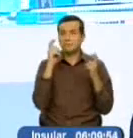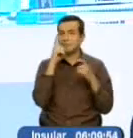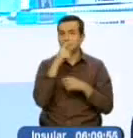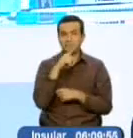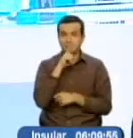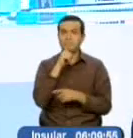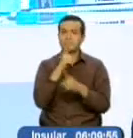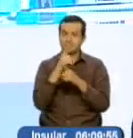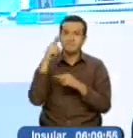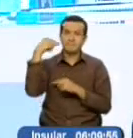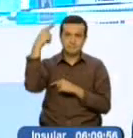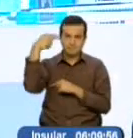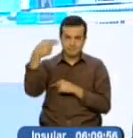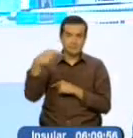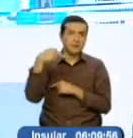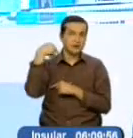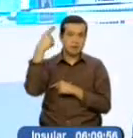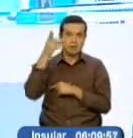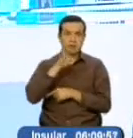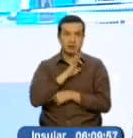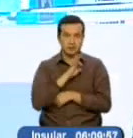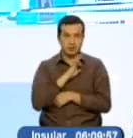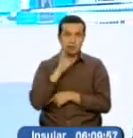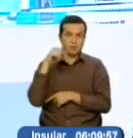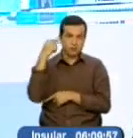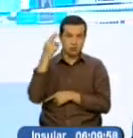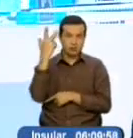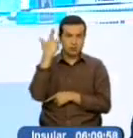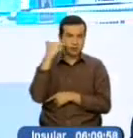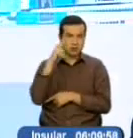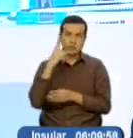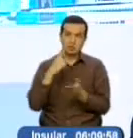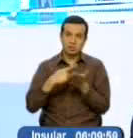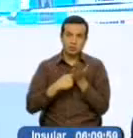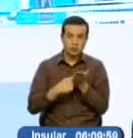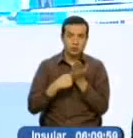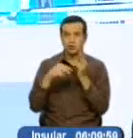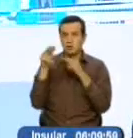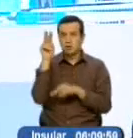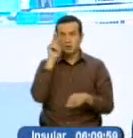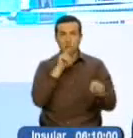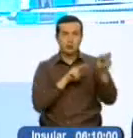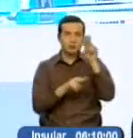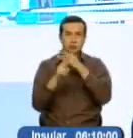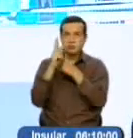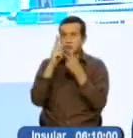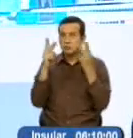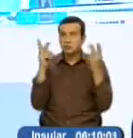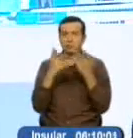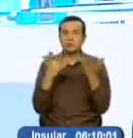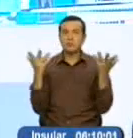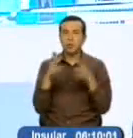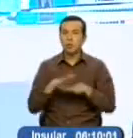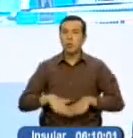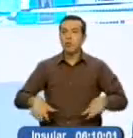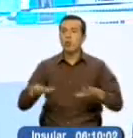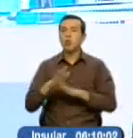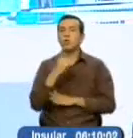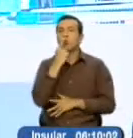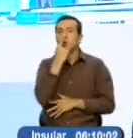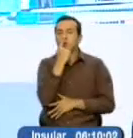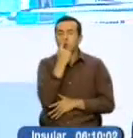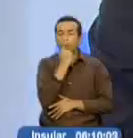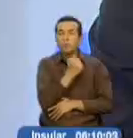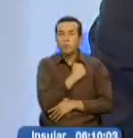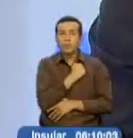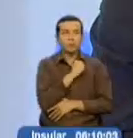pero participarán en las presentaciones técnicas en los siguientes 3 días para analizar qué campos son de su interés. O